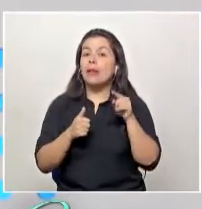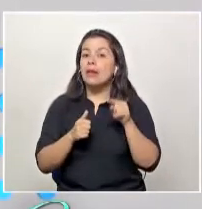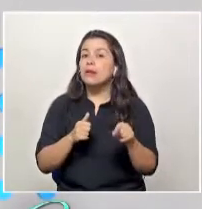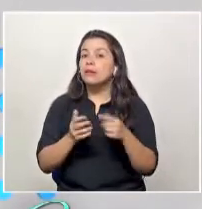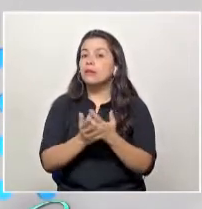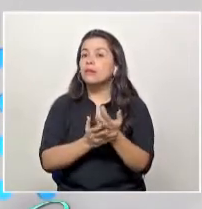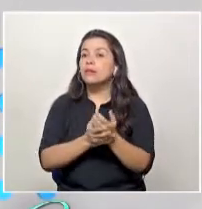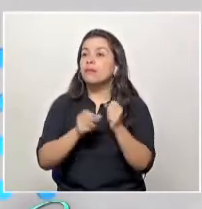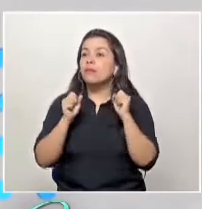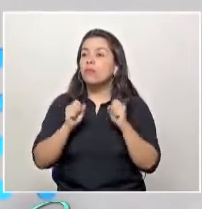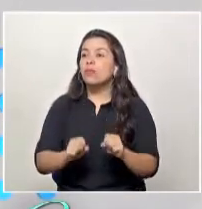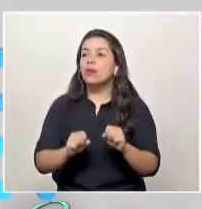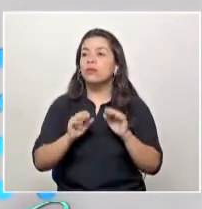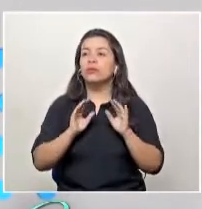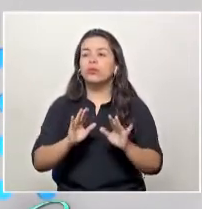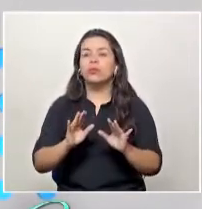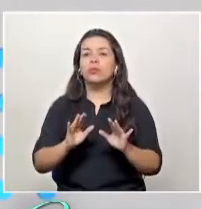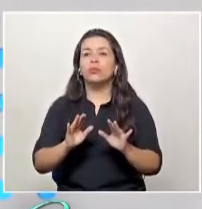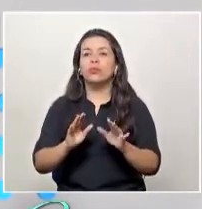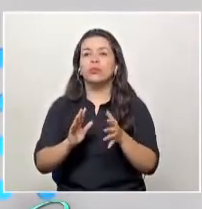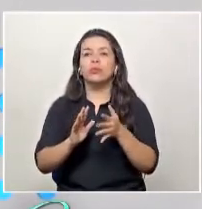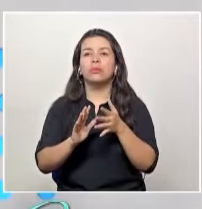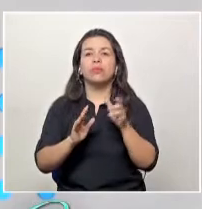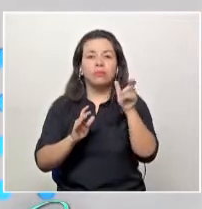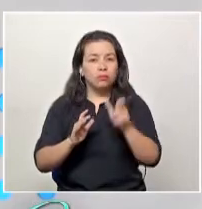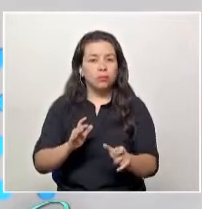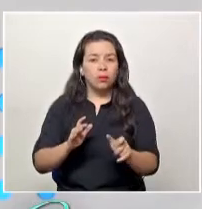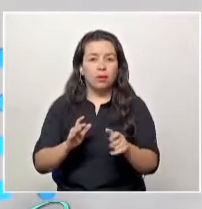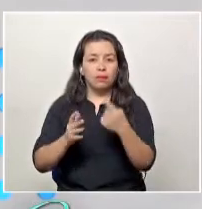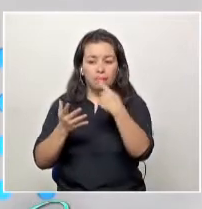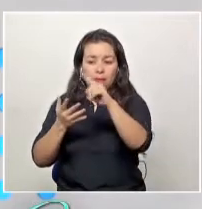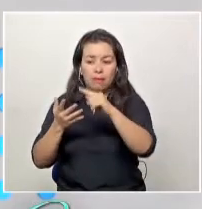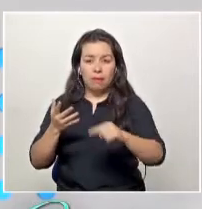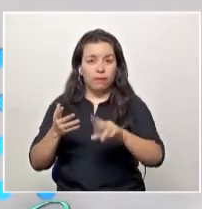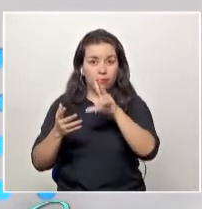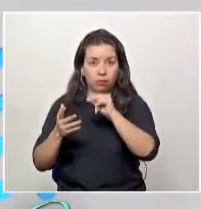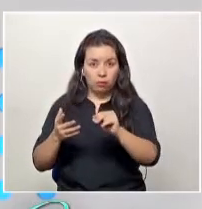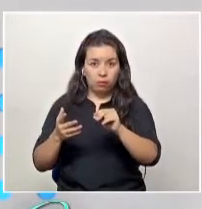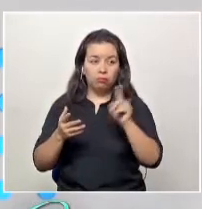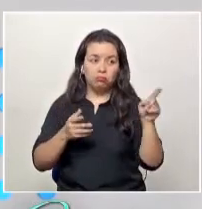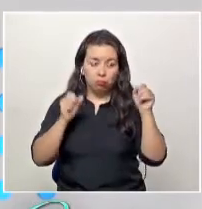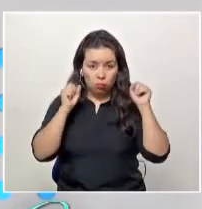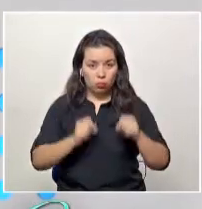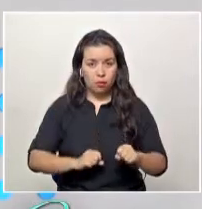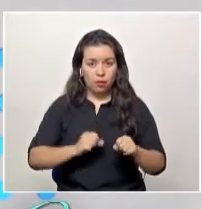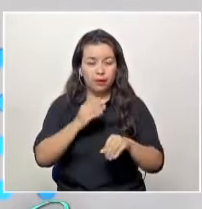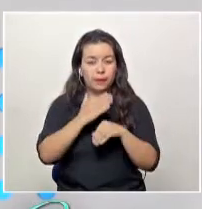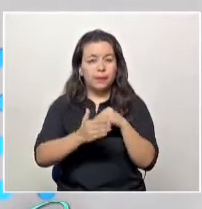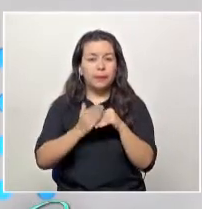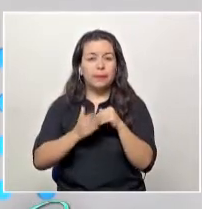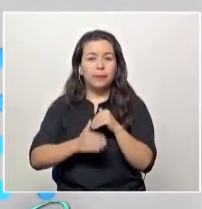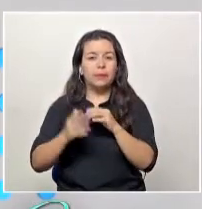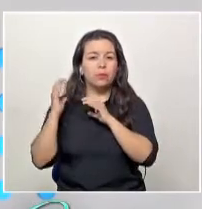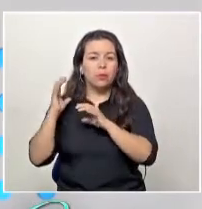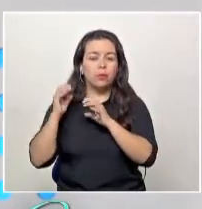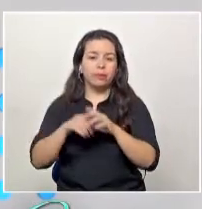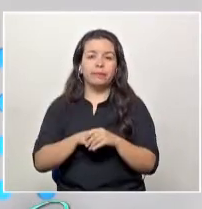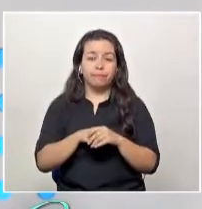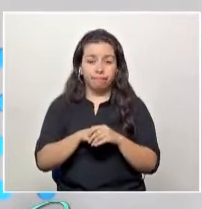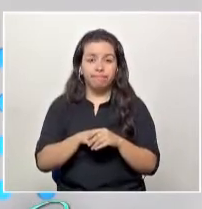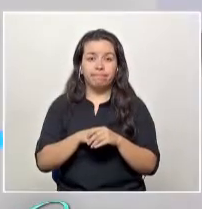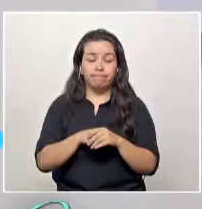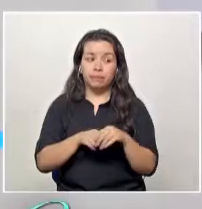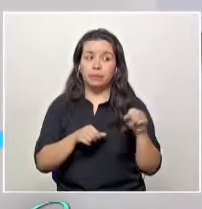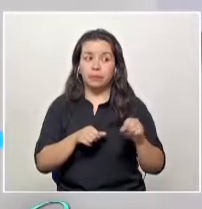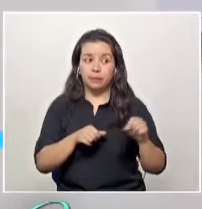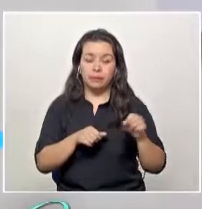podría consumir esos alimentos que la doctora le dijo que no, desde ese punto de vista, de la cáscara de coco para que absorba. Claro,